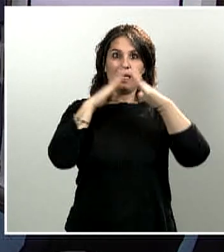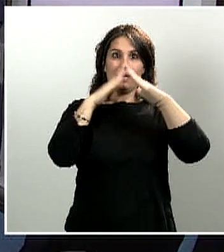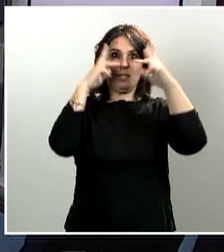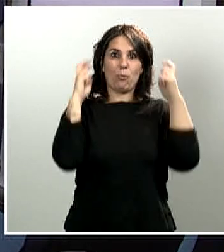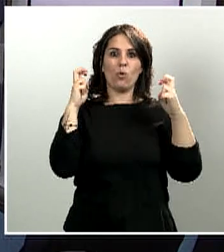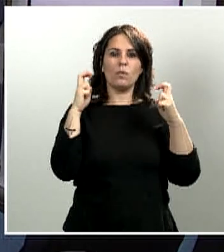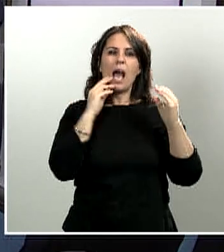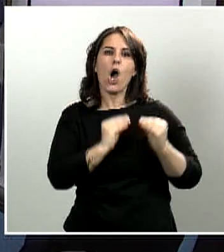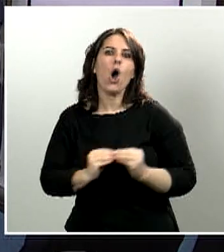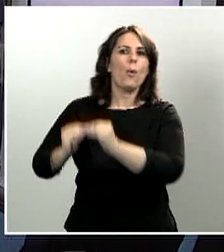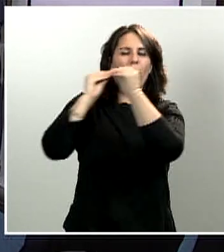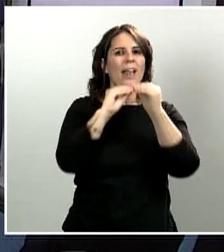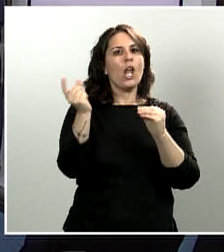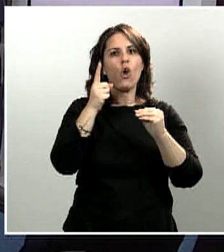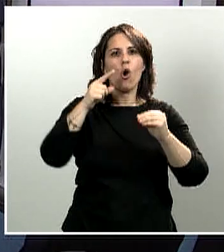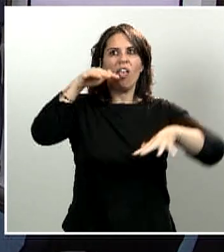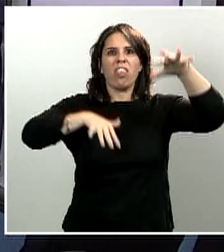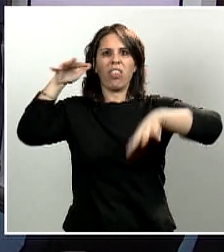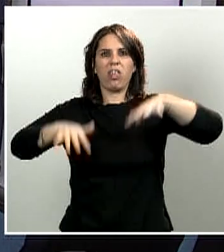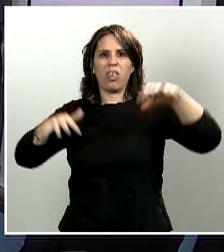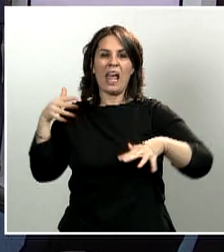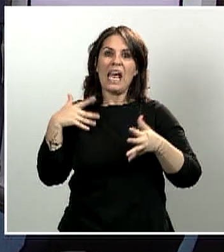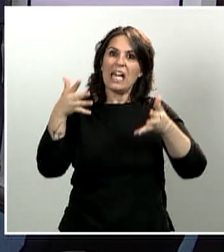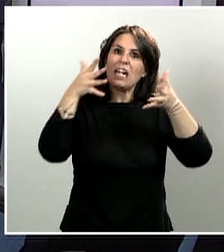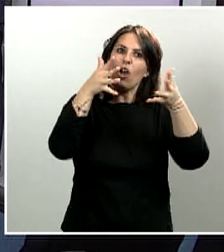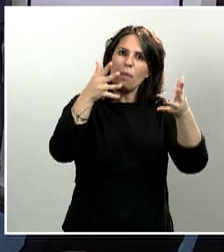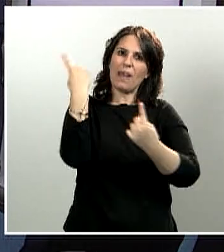no diferenciada y asimétrica, como proponen algunas comunidades?